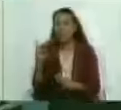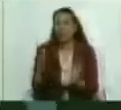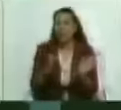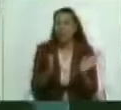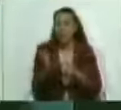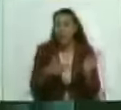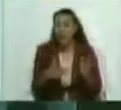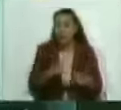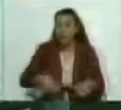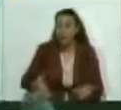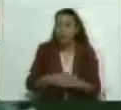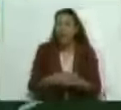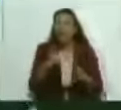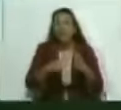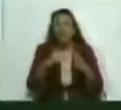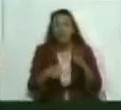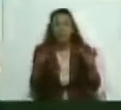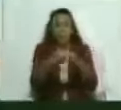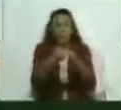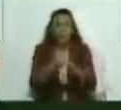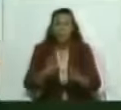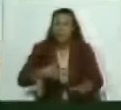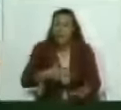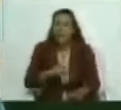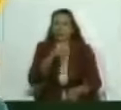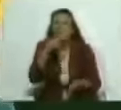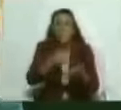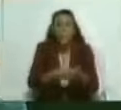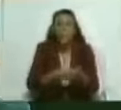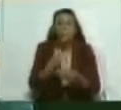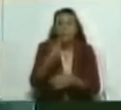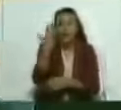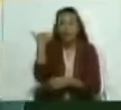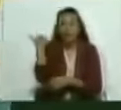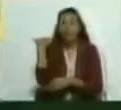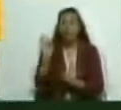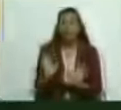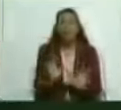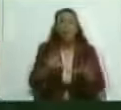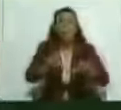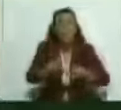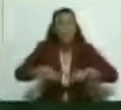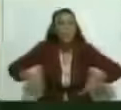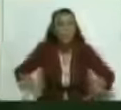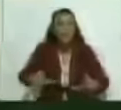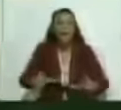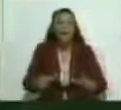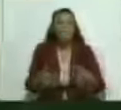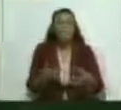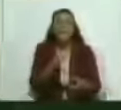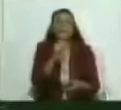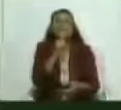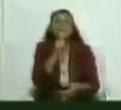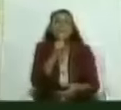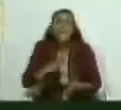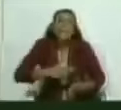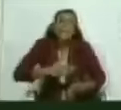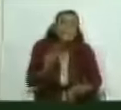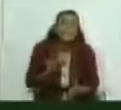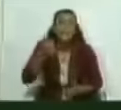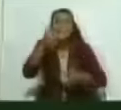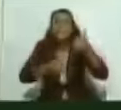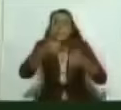nuestro país. Ya diversas organizaciones con fines políticos desde el día 21 se han dado cita en estos espacios para consignar estas